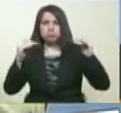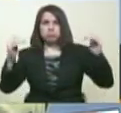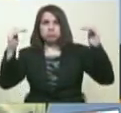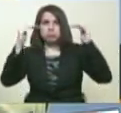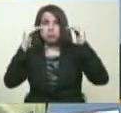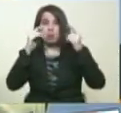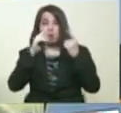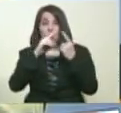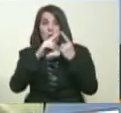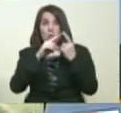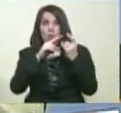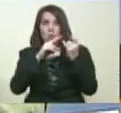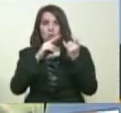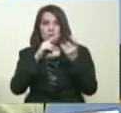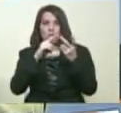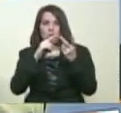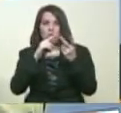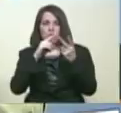1, los CLAP.